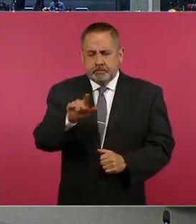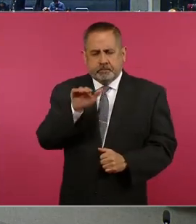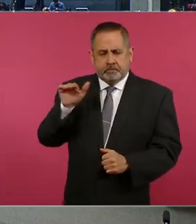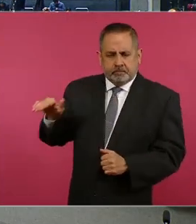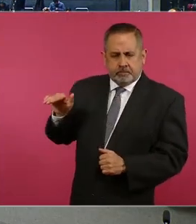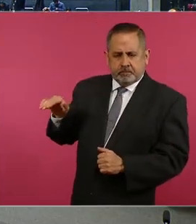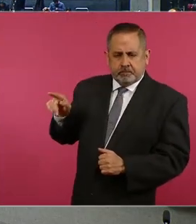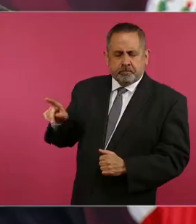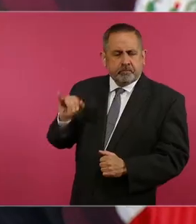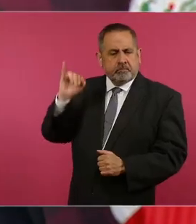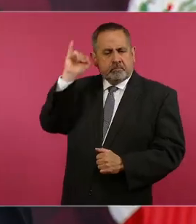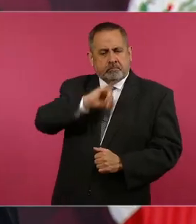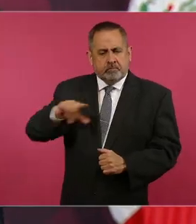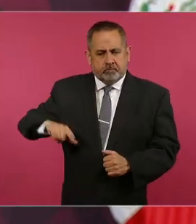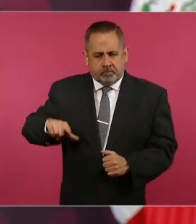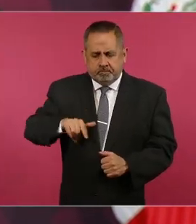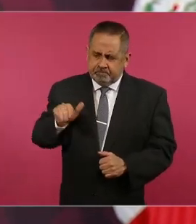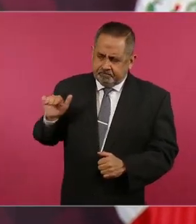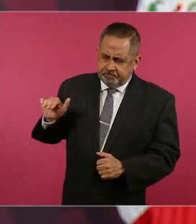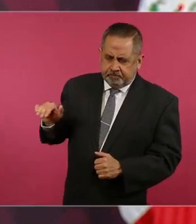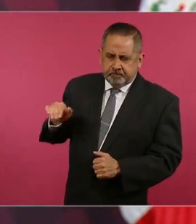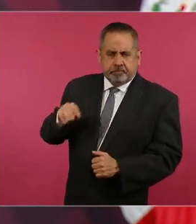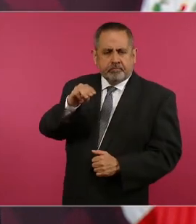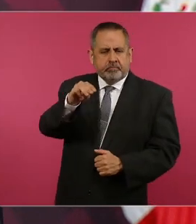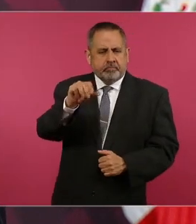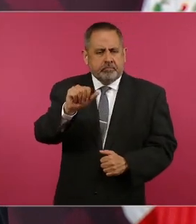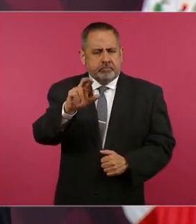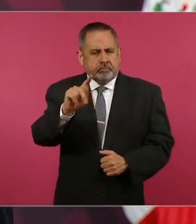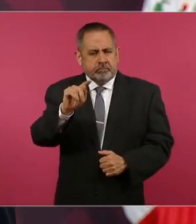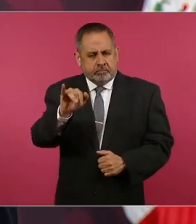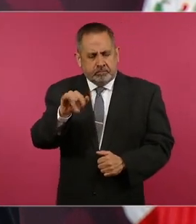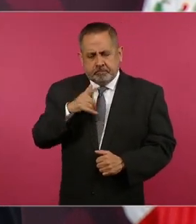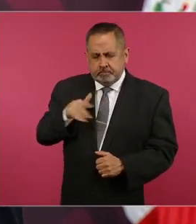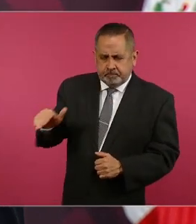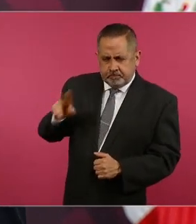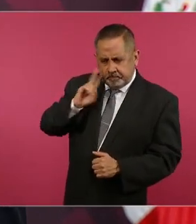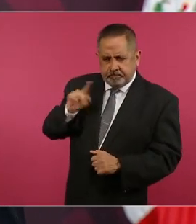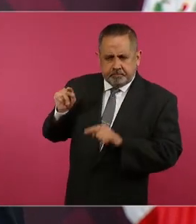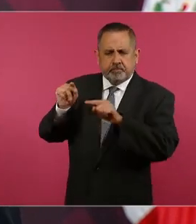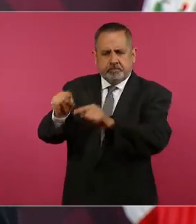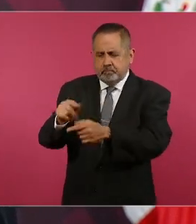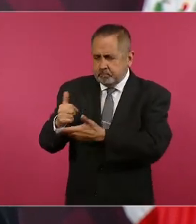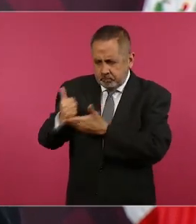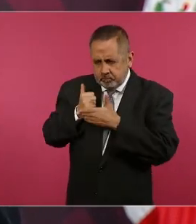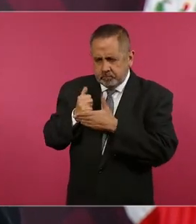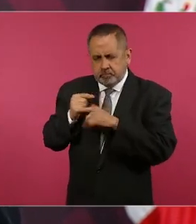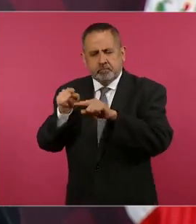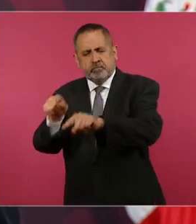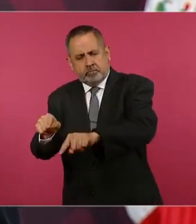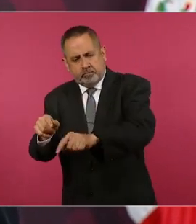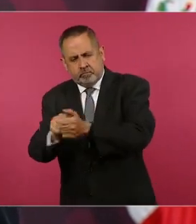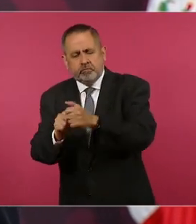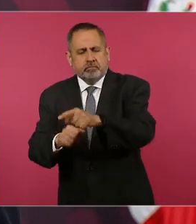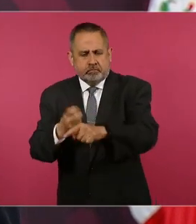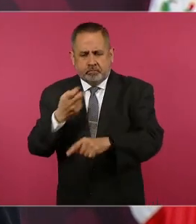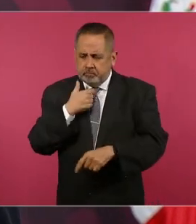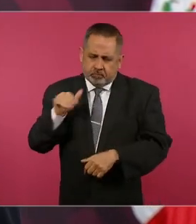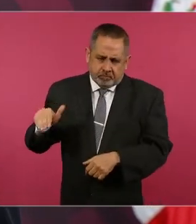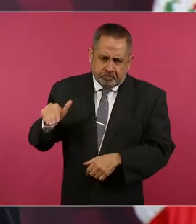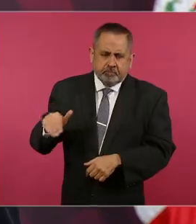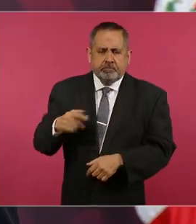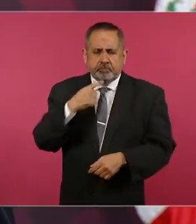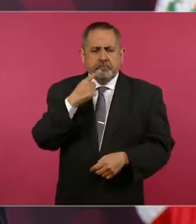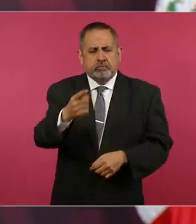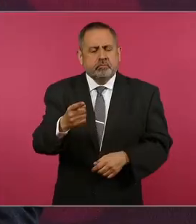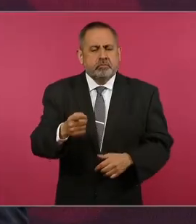pedir al jefe de gobierno a Martín que nos ayude en esto y